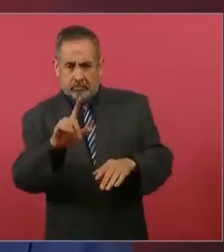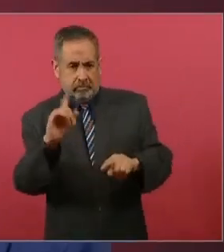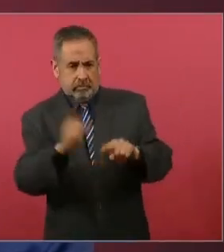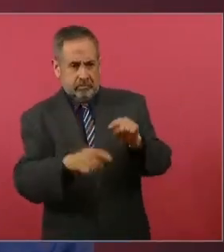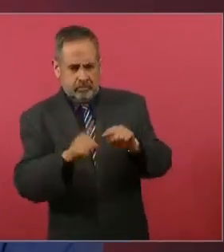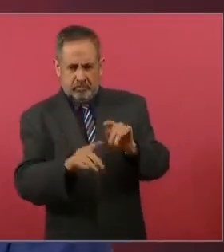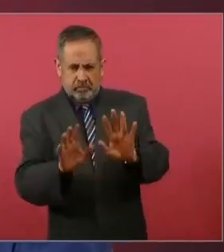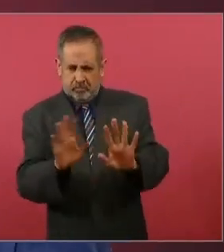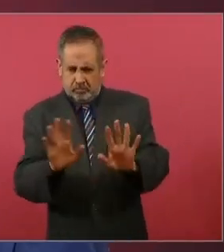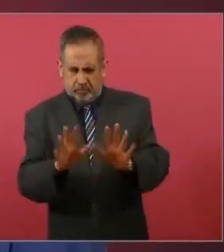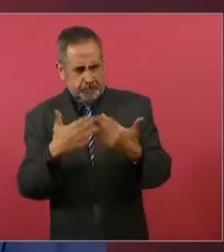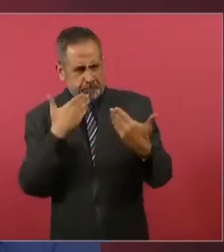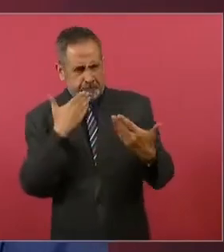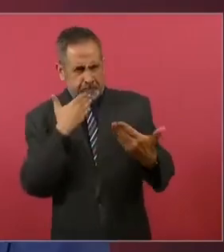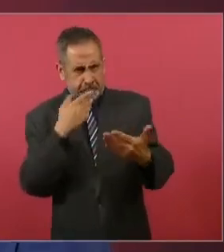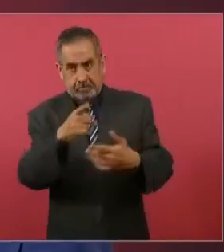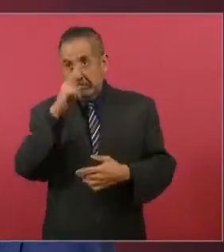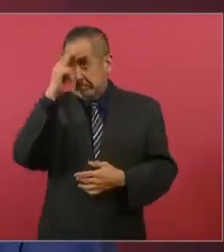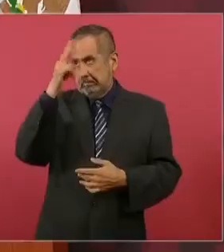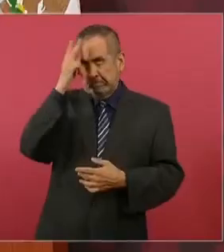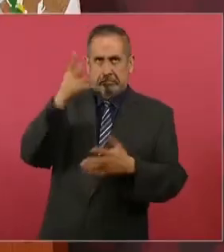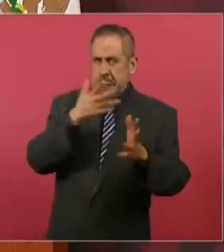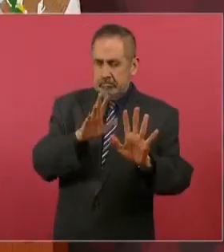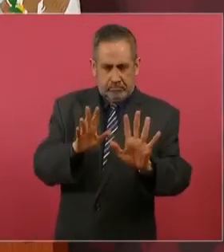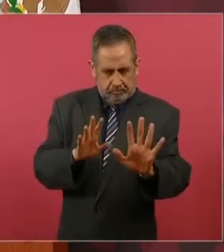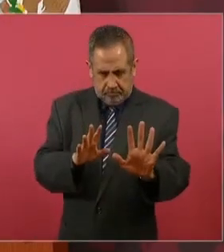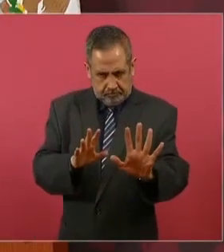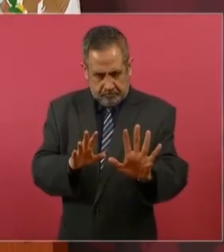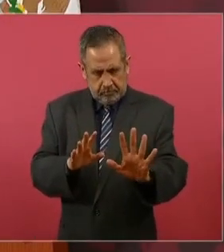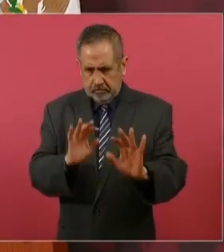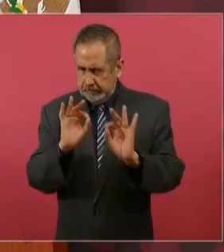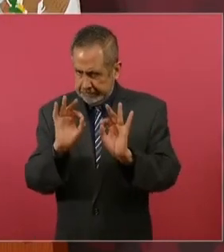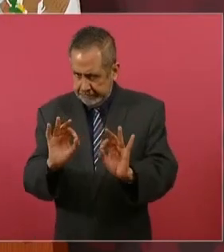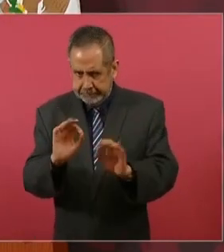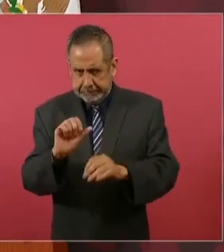ancianos, no, que no se vaya a malinterpretar.